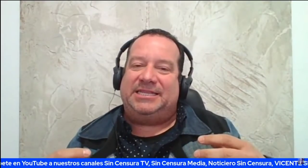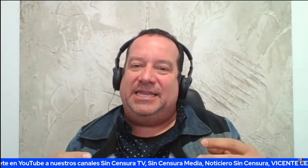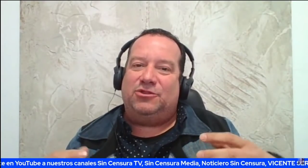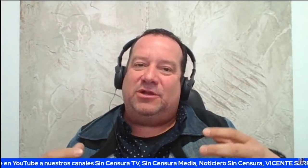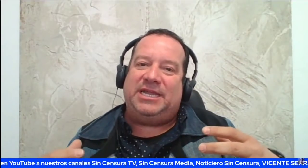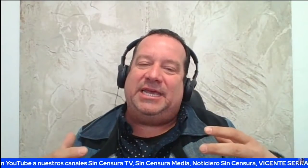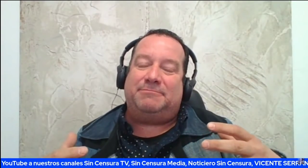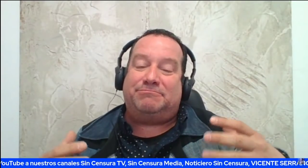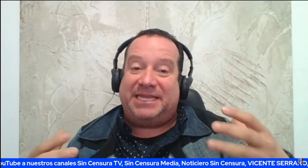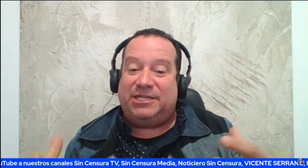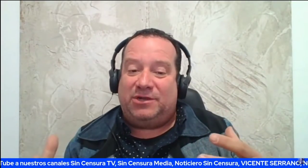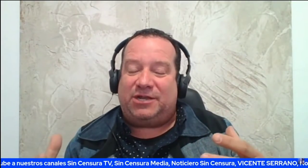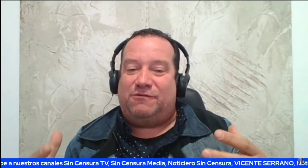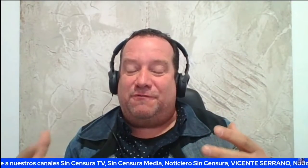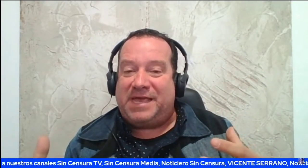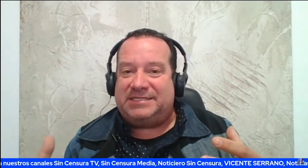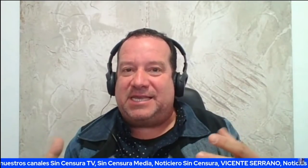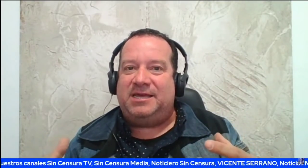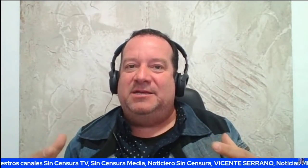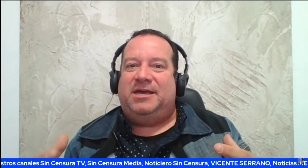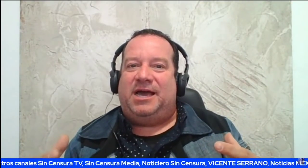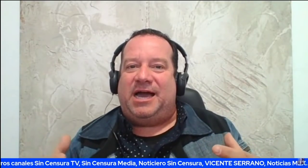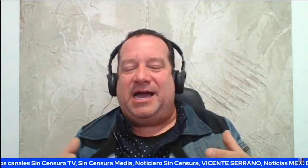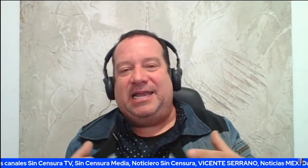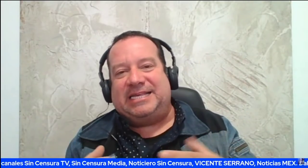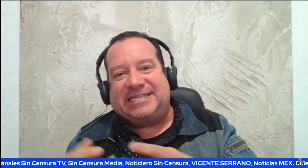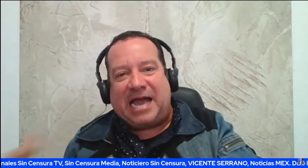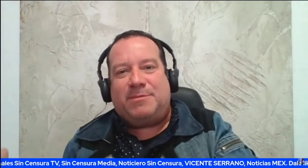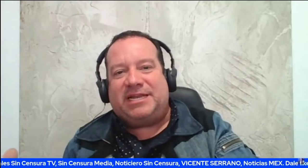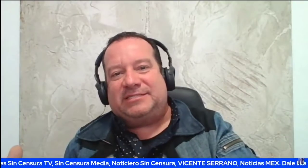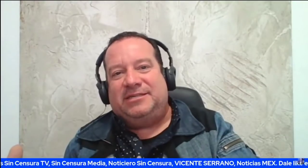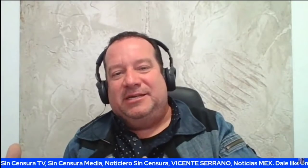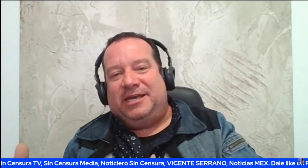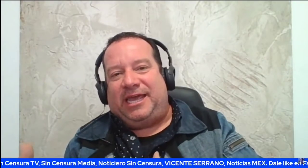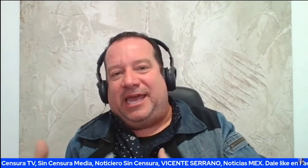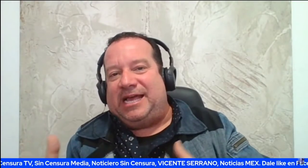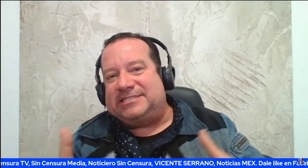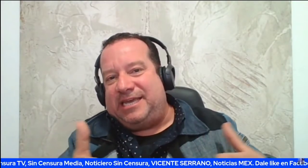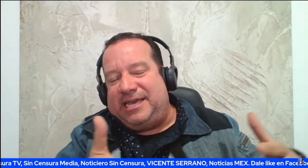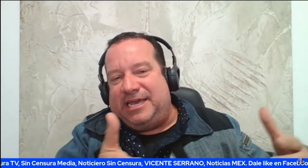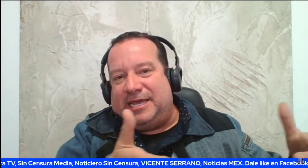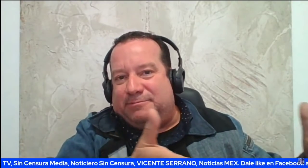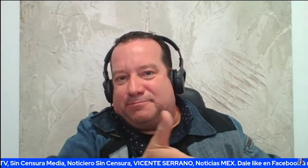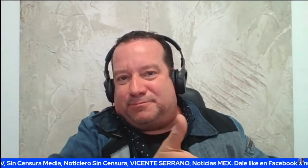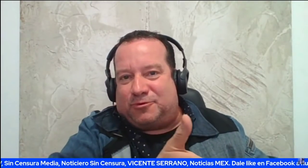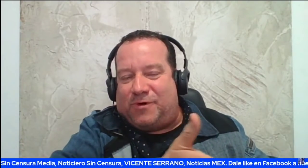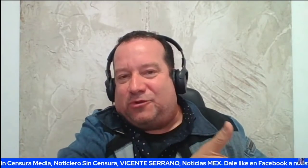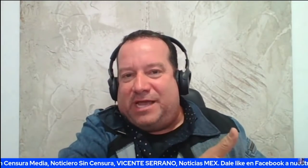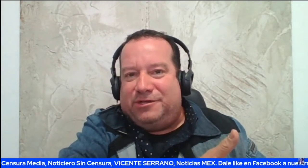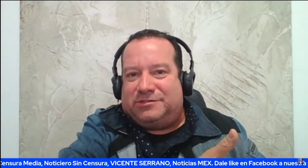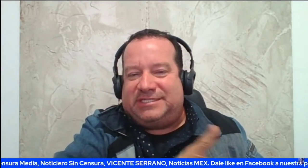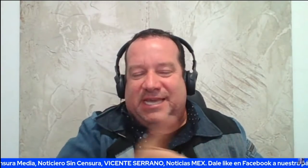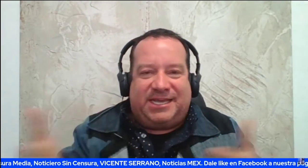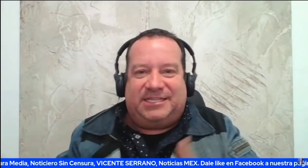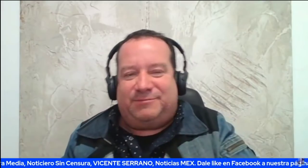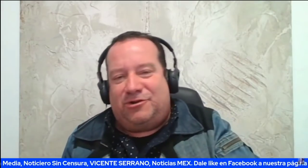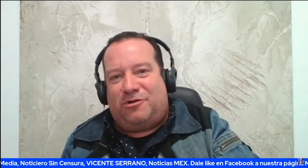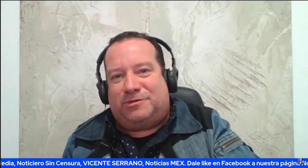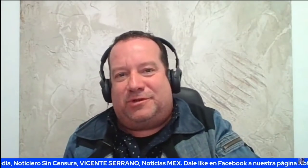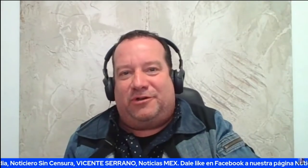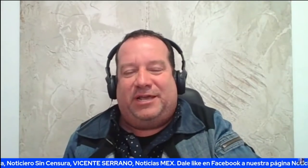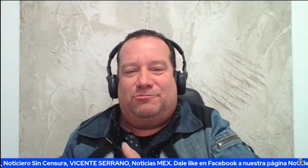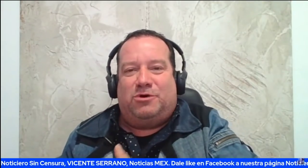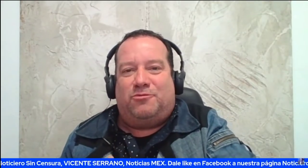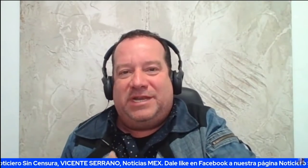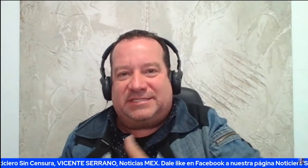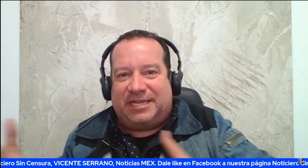teniéndole confianza a las cámaras que hace 4 años decían que Andrés Manuel